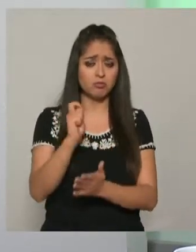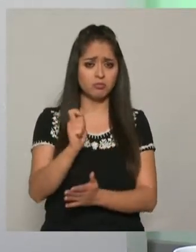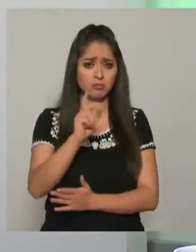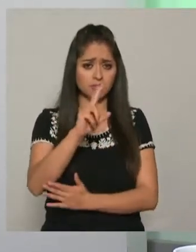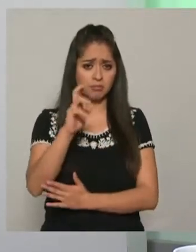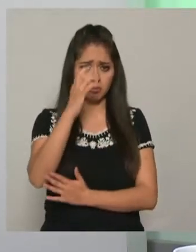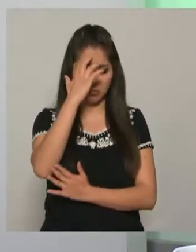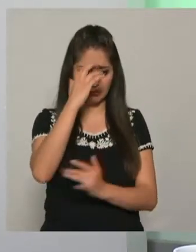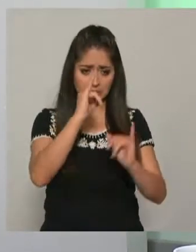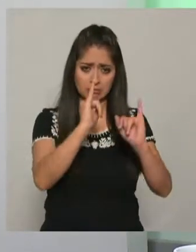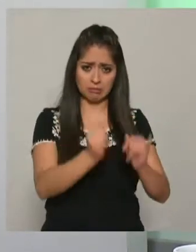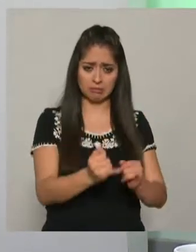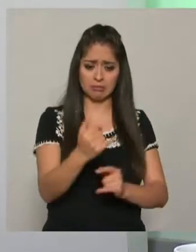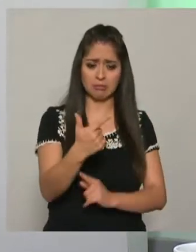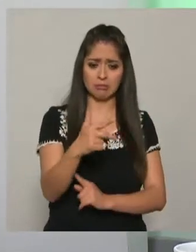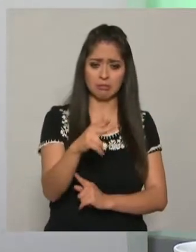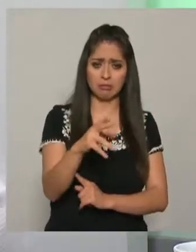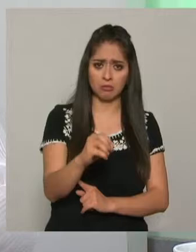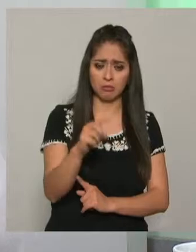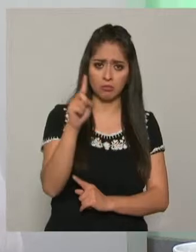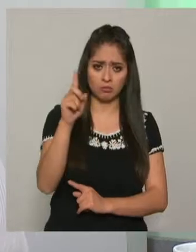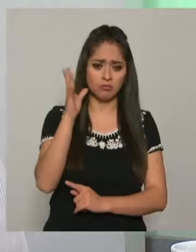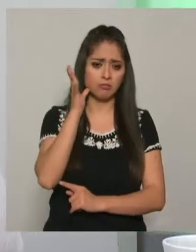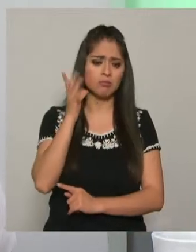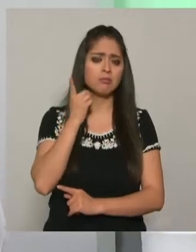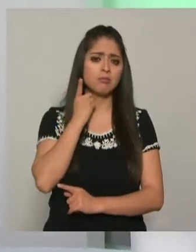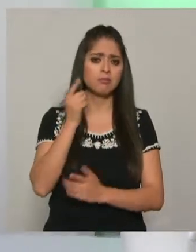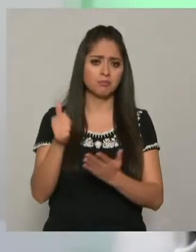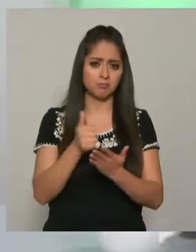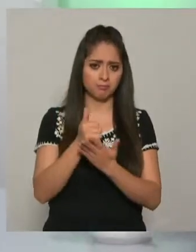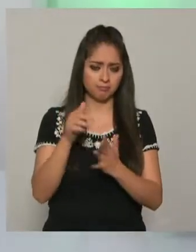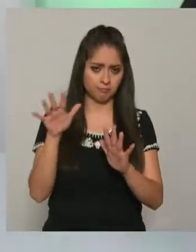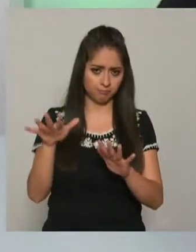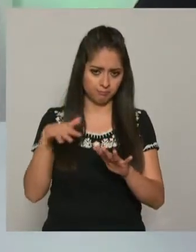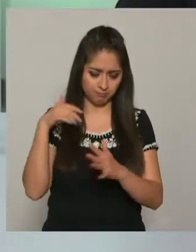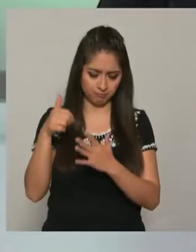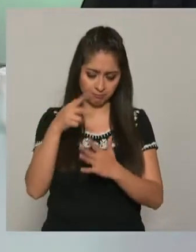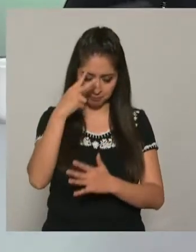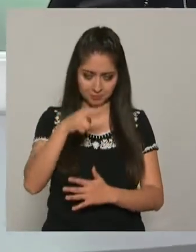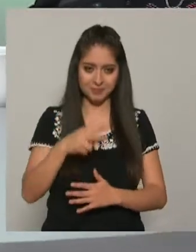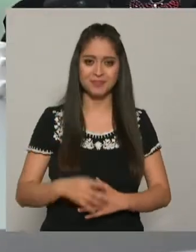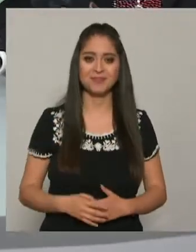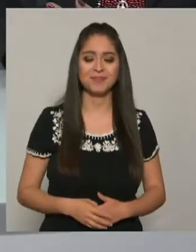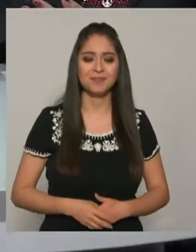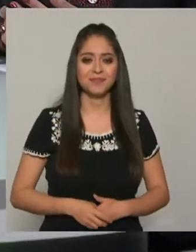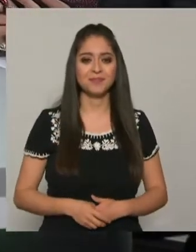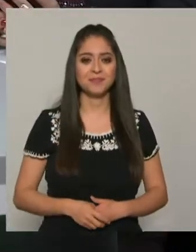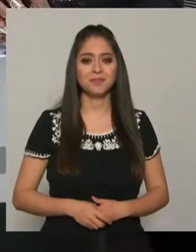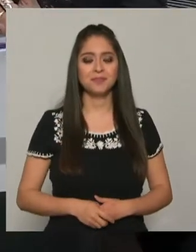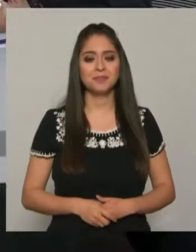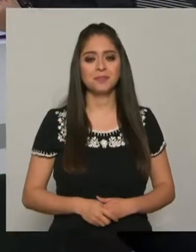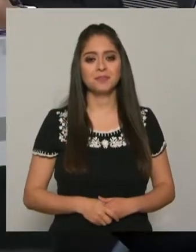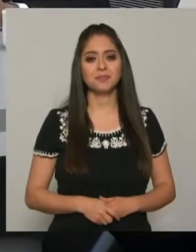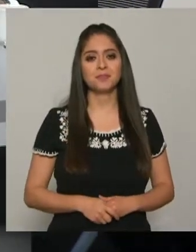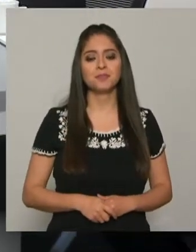de identidad de género en el Congreso de la Ciudad de México. Ernesto. Así es, Mariana. Bueno, pues el día de la discusión,